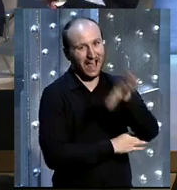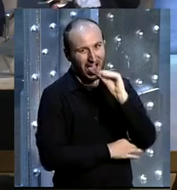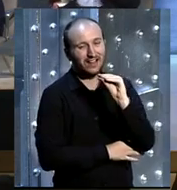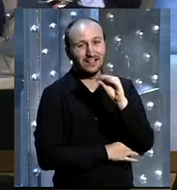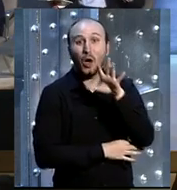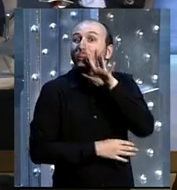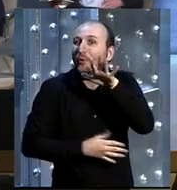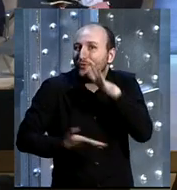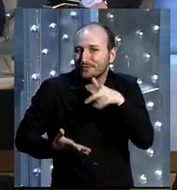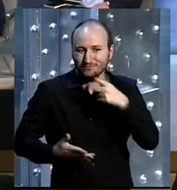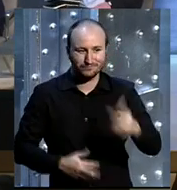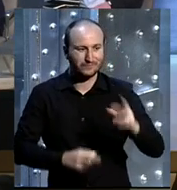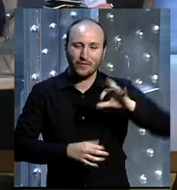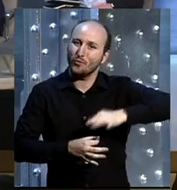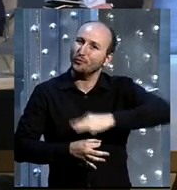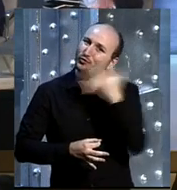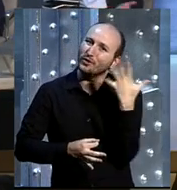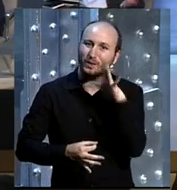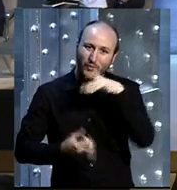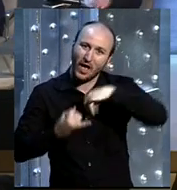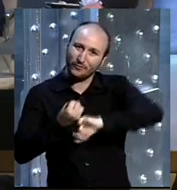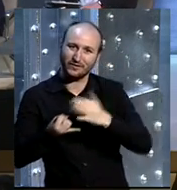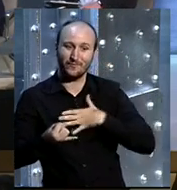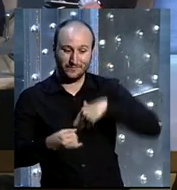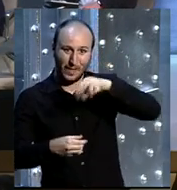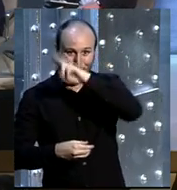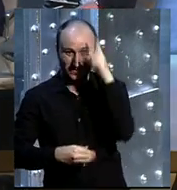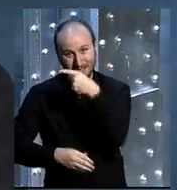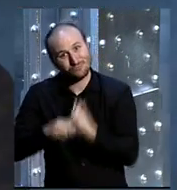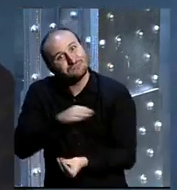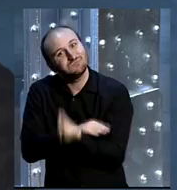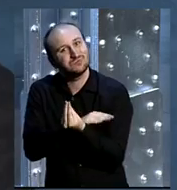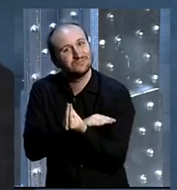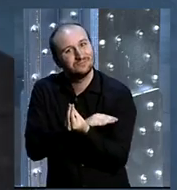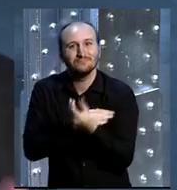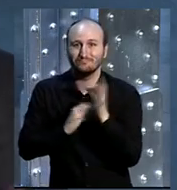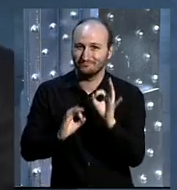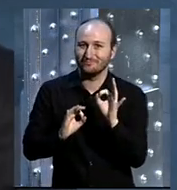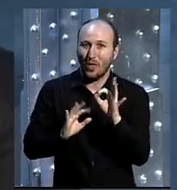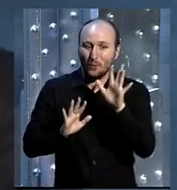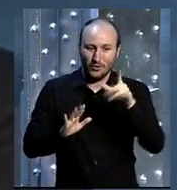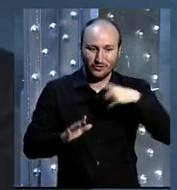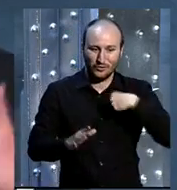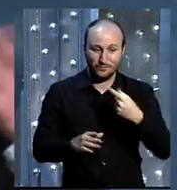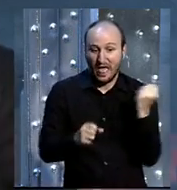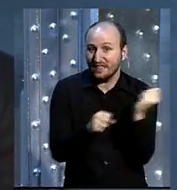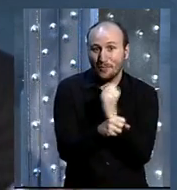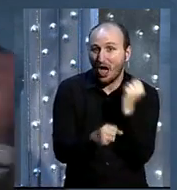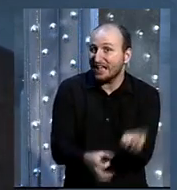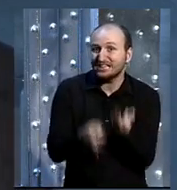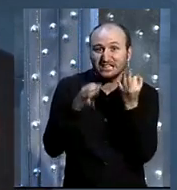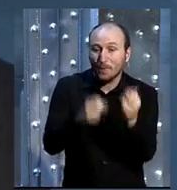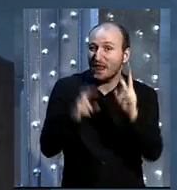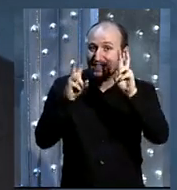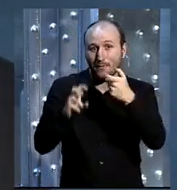tengo la suerte de tener una esposa madrileña, pero como trabajo siempre sobre estos temas